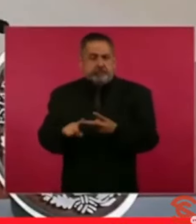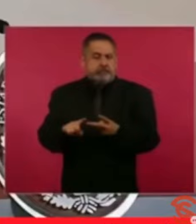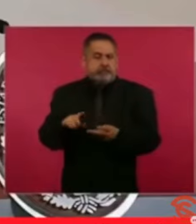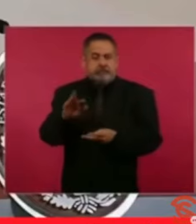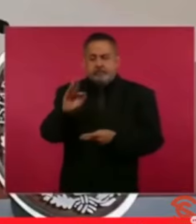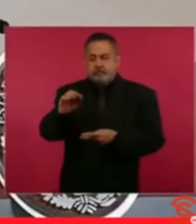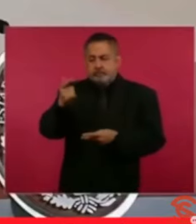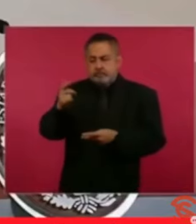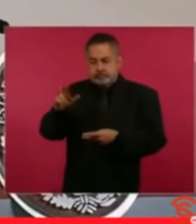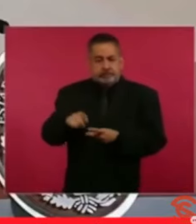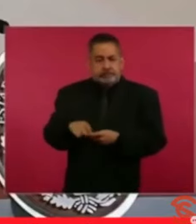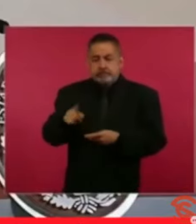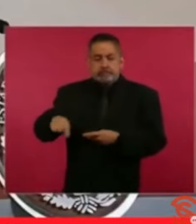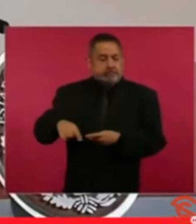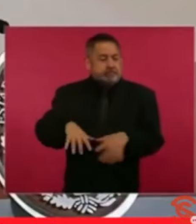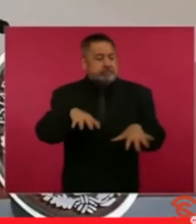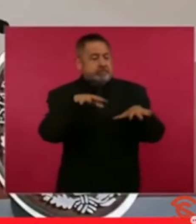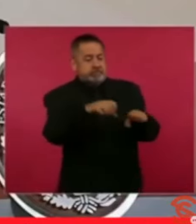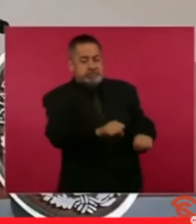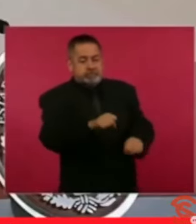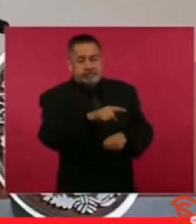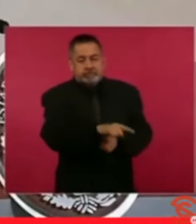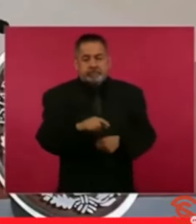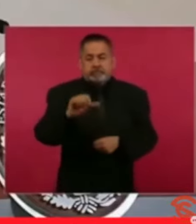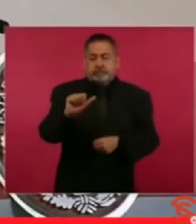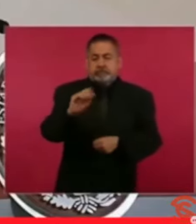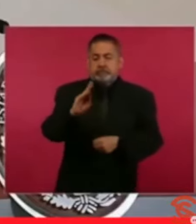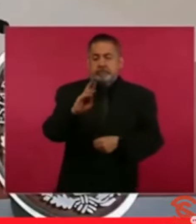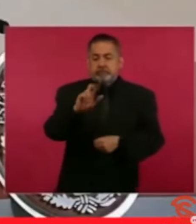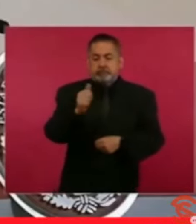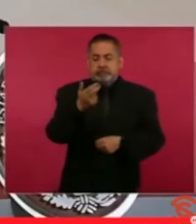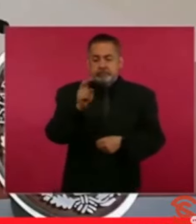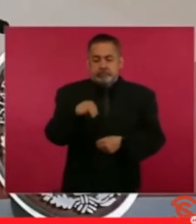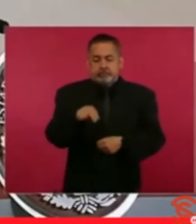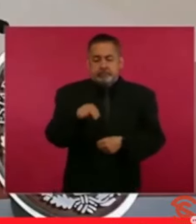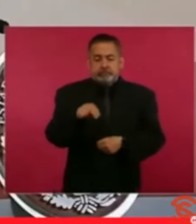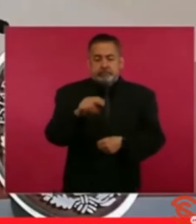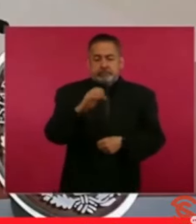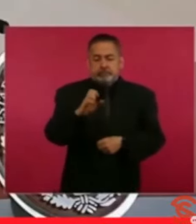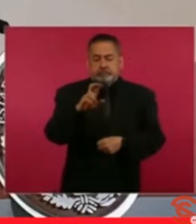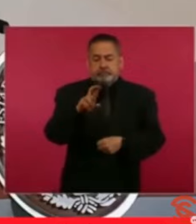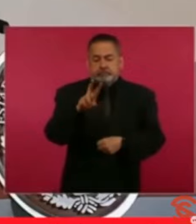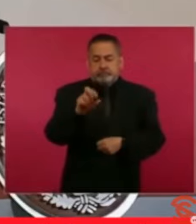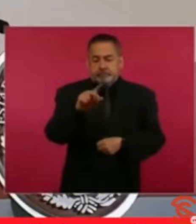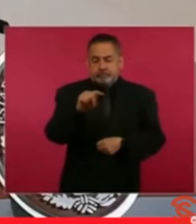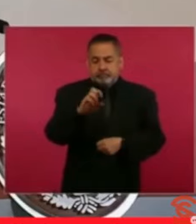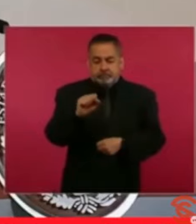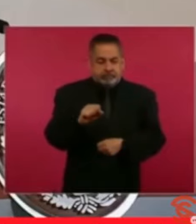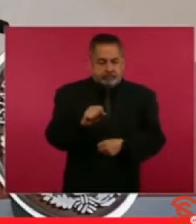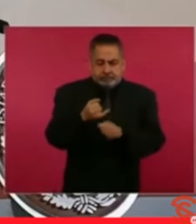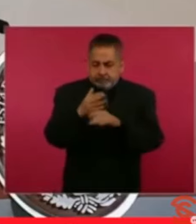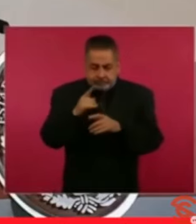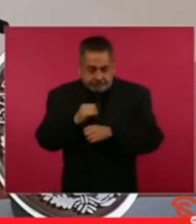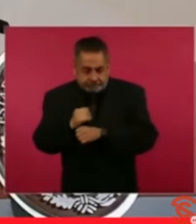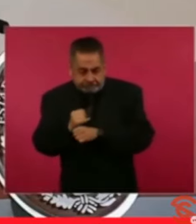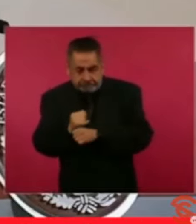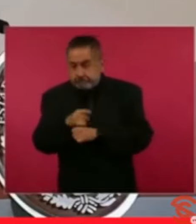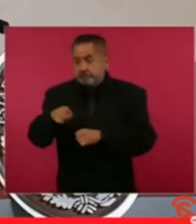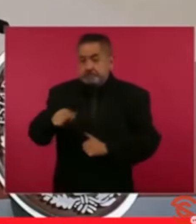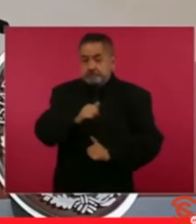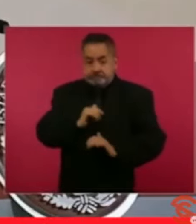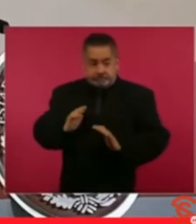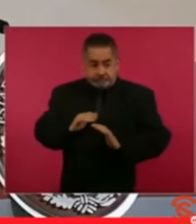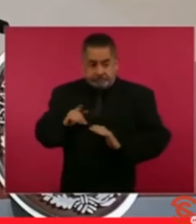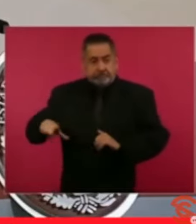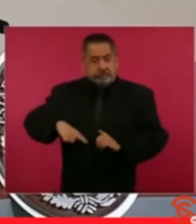la detención de Abraham Oseguera Cervantes, quien, de acuerdo con información de las Fuerzas Armadas del